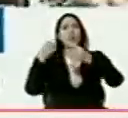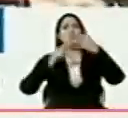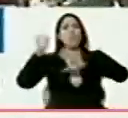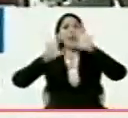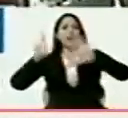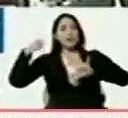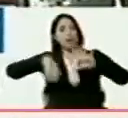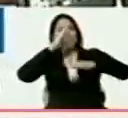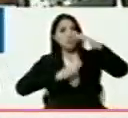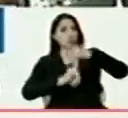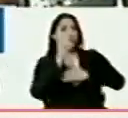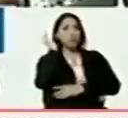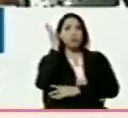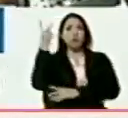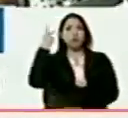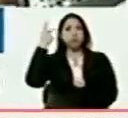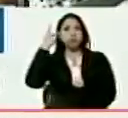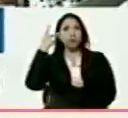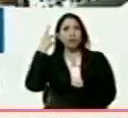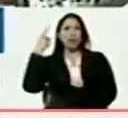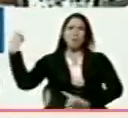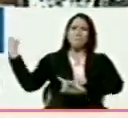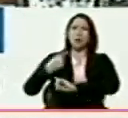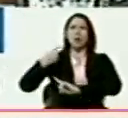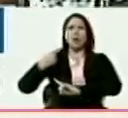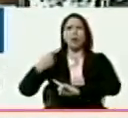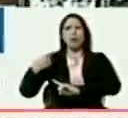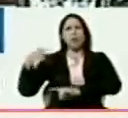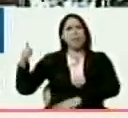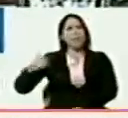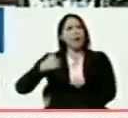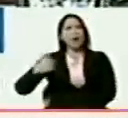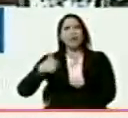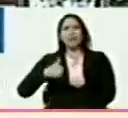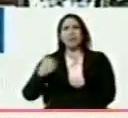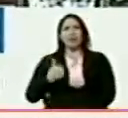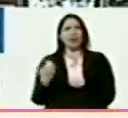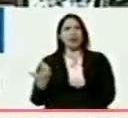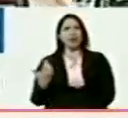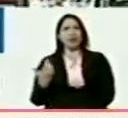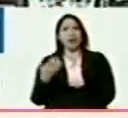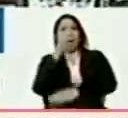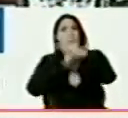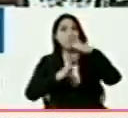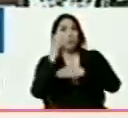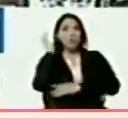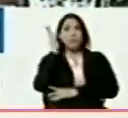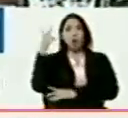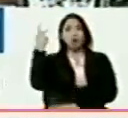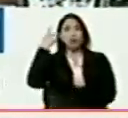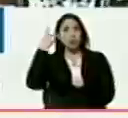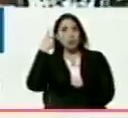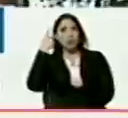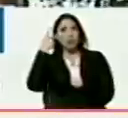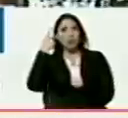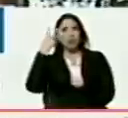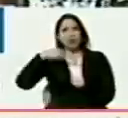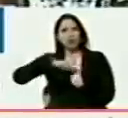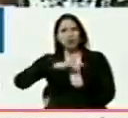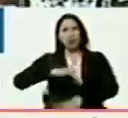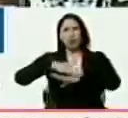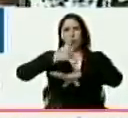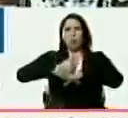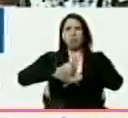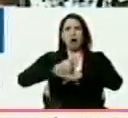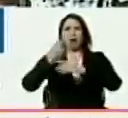este humilde foro de Sao Paulo lo han acusado de cualquier, o mejor dicho, al humilde foro de Sao Paulo lo han acusado de cuántas